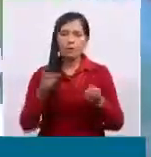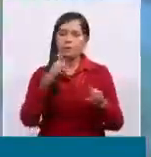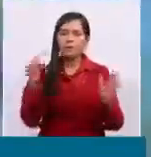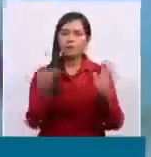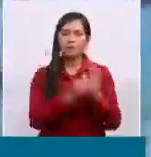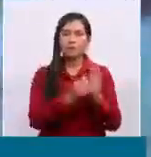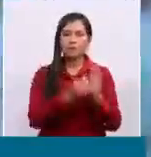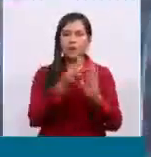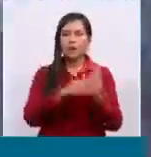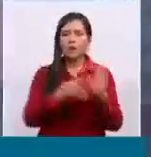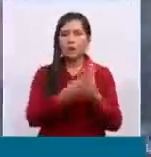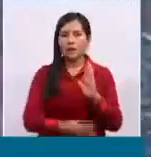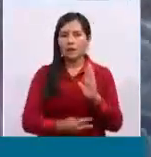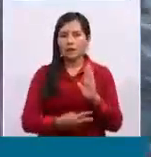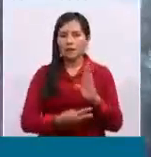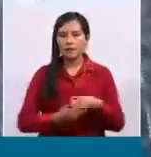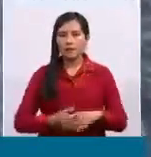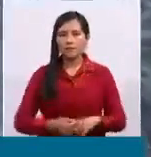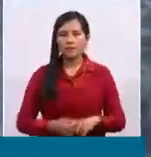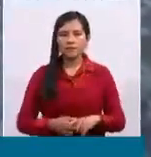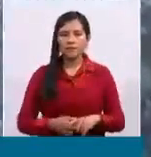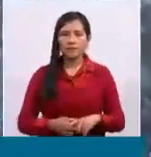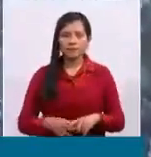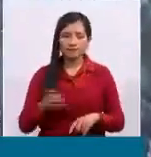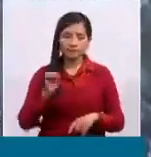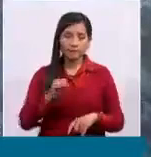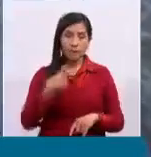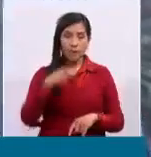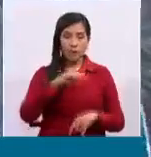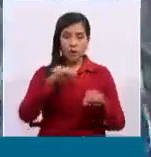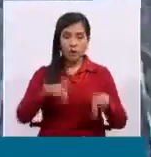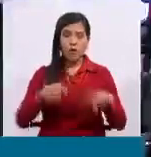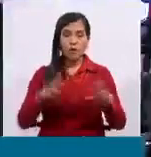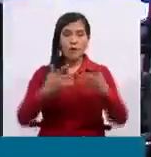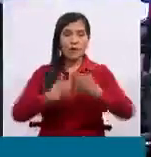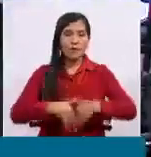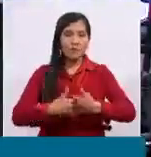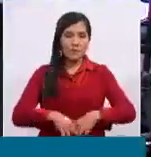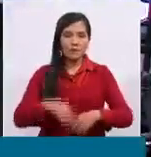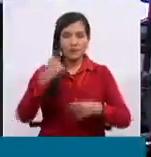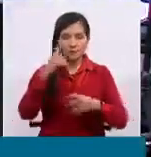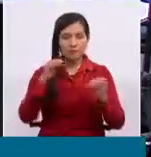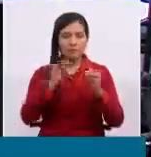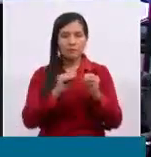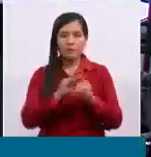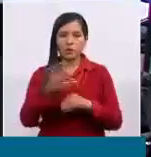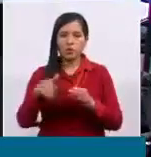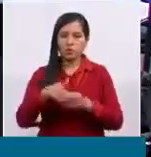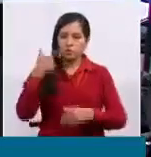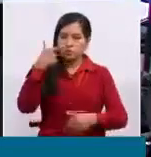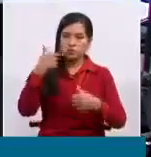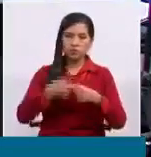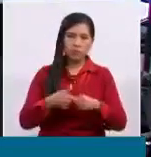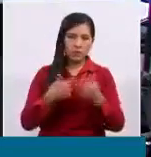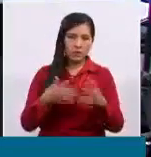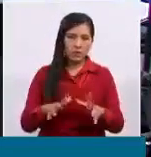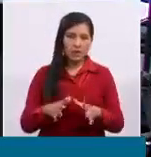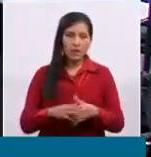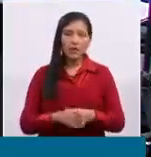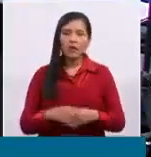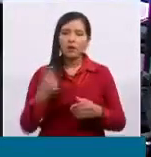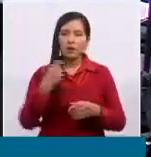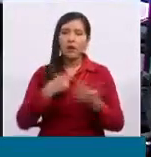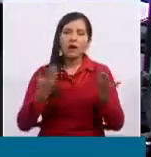agenda? Bueno, nosotros como empresa boliviana de industrialización de hidrocarburos tenemos